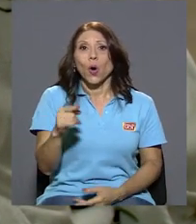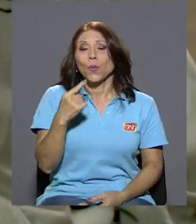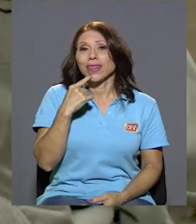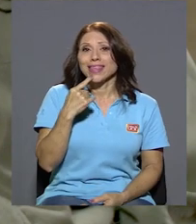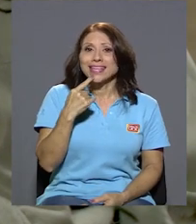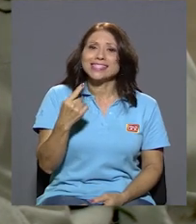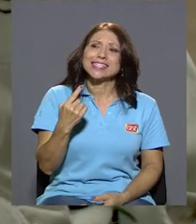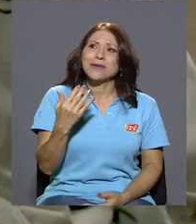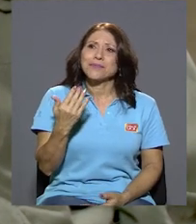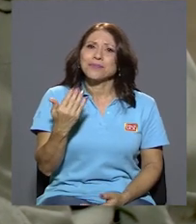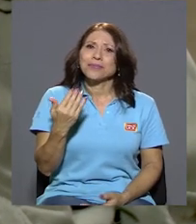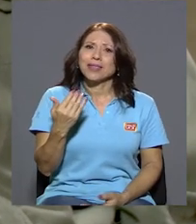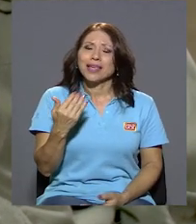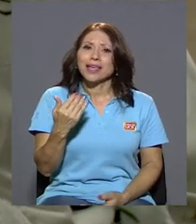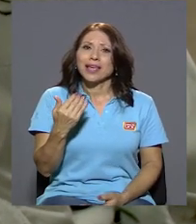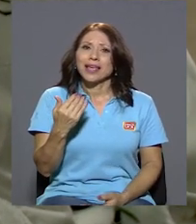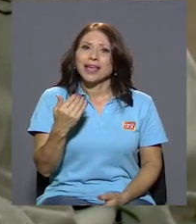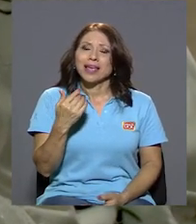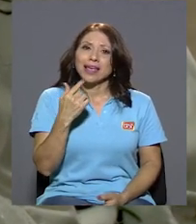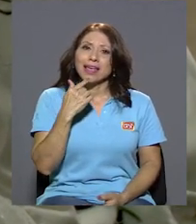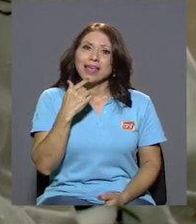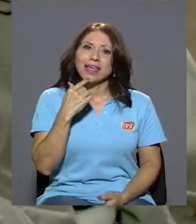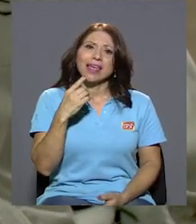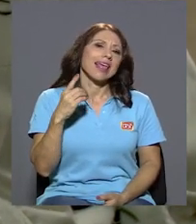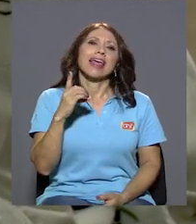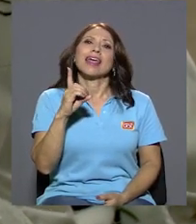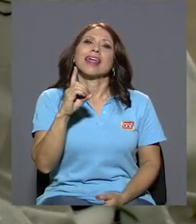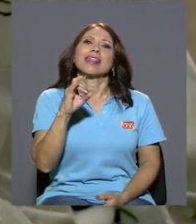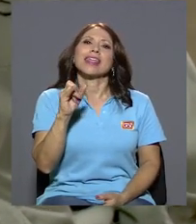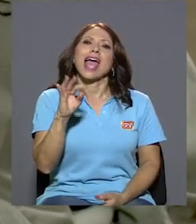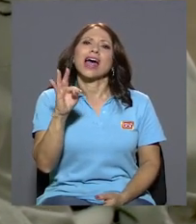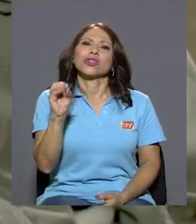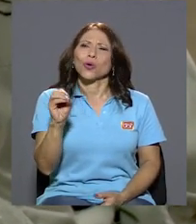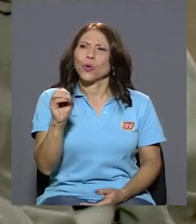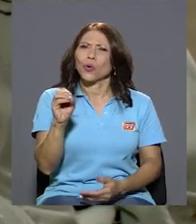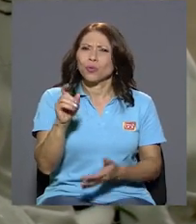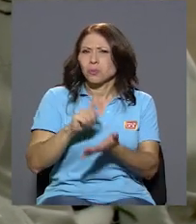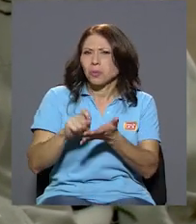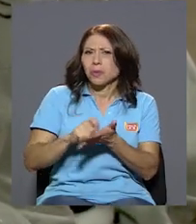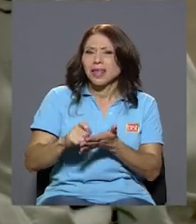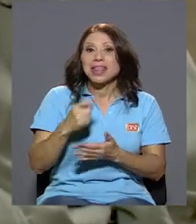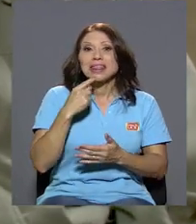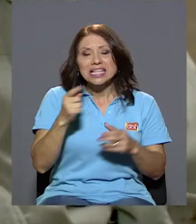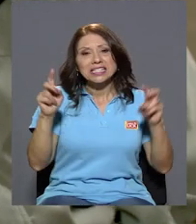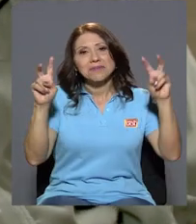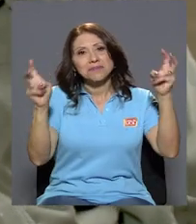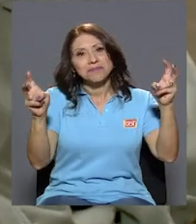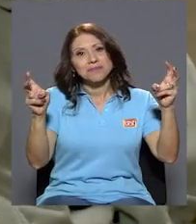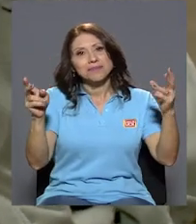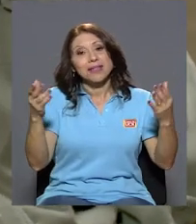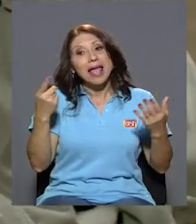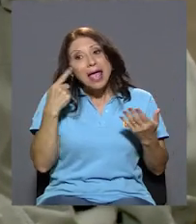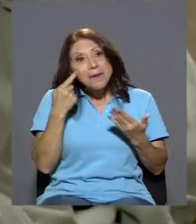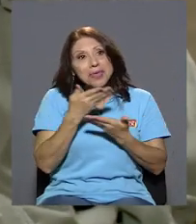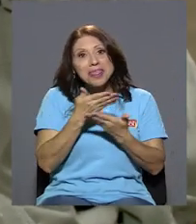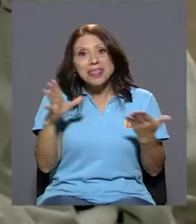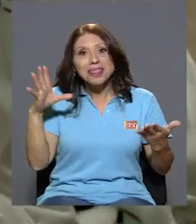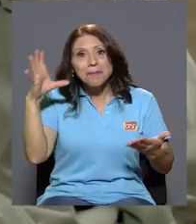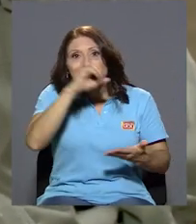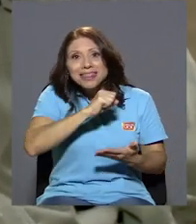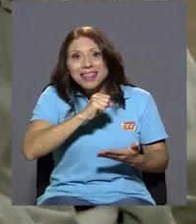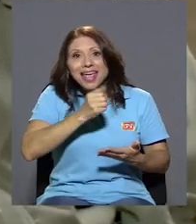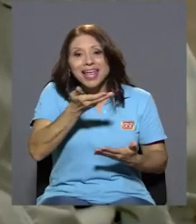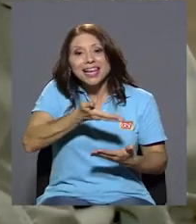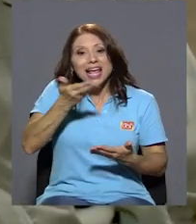como dice visitar el desiderátum es que ya me dice que evidentemente las cosas marchan